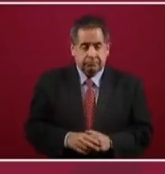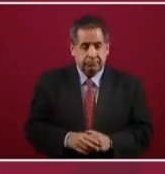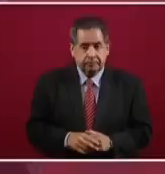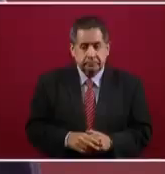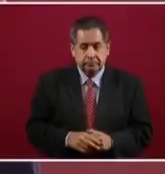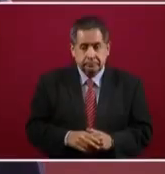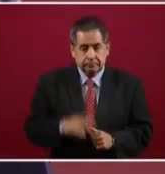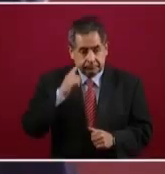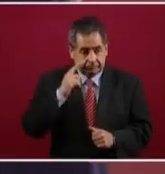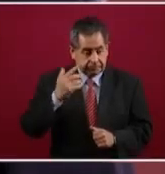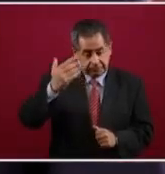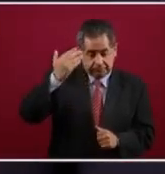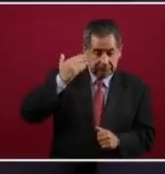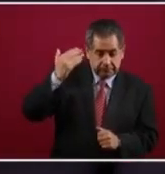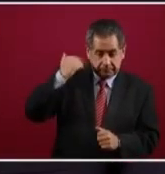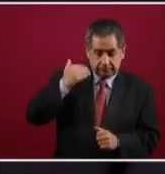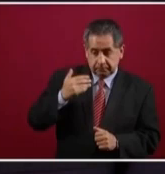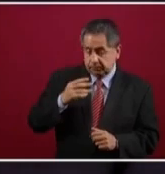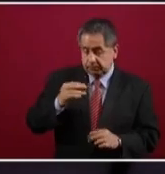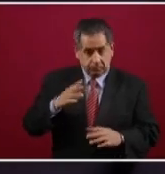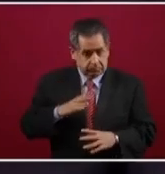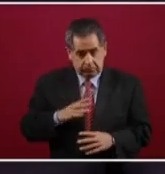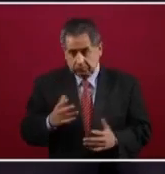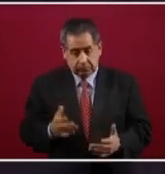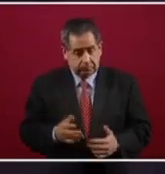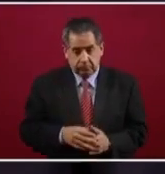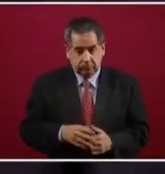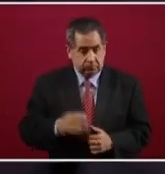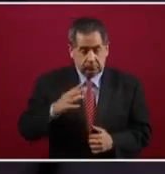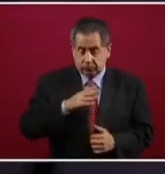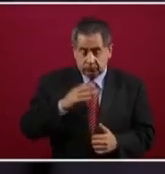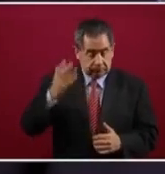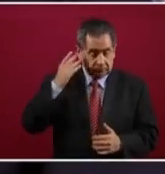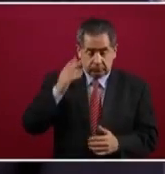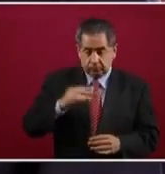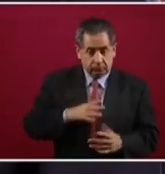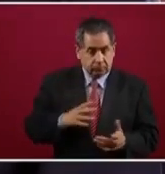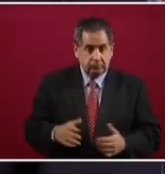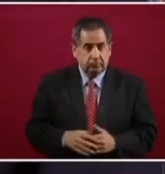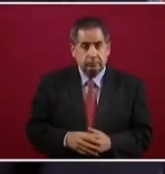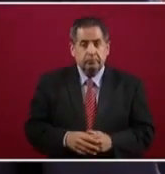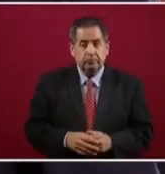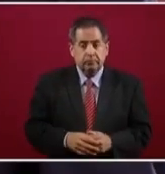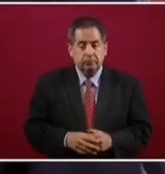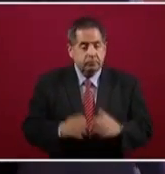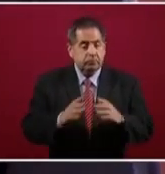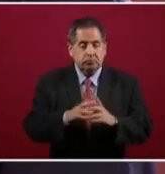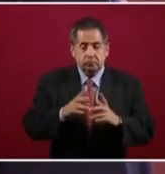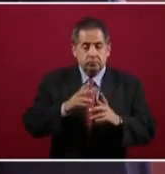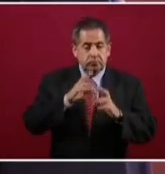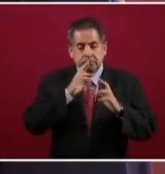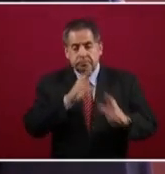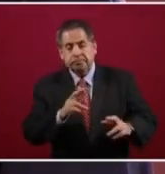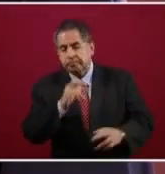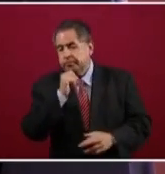Es que antes no había manera de